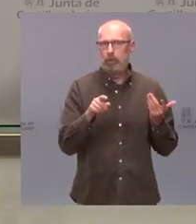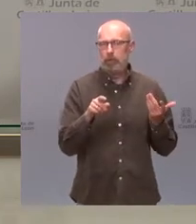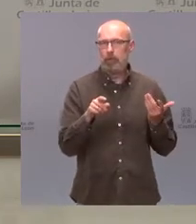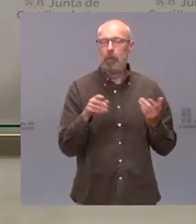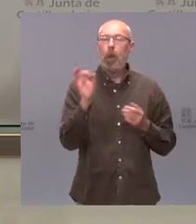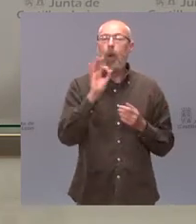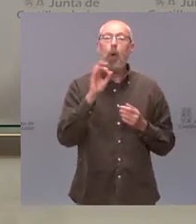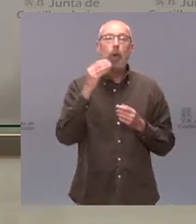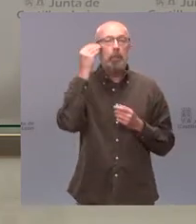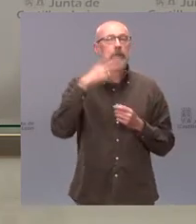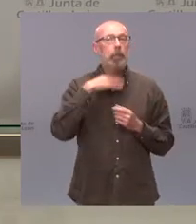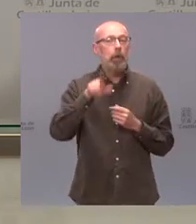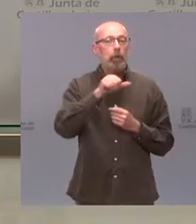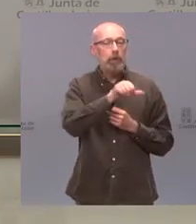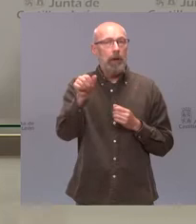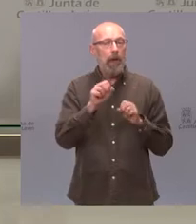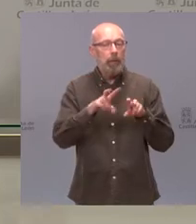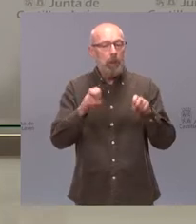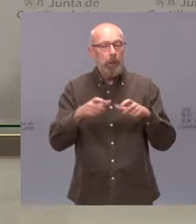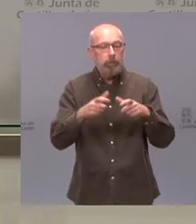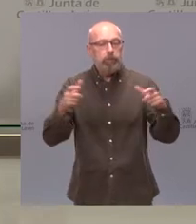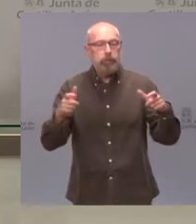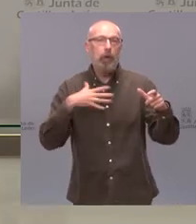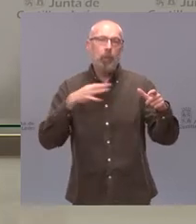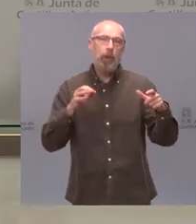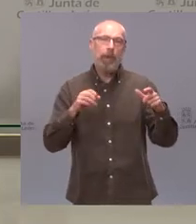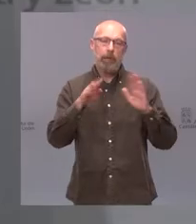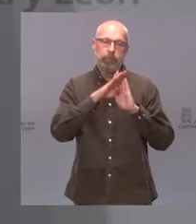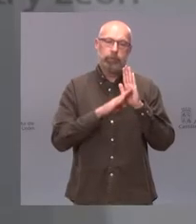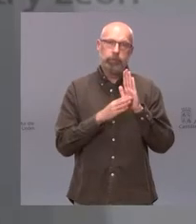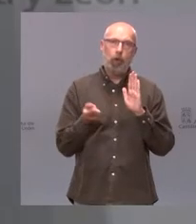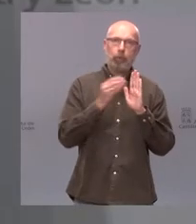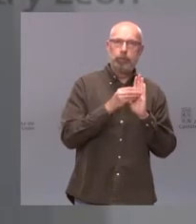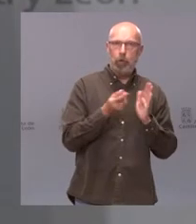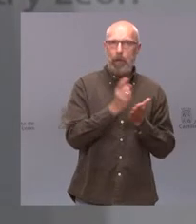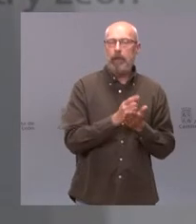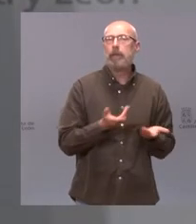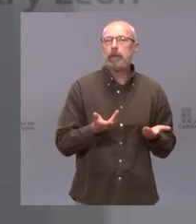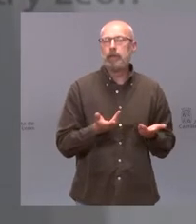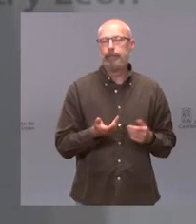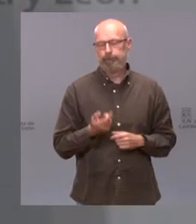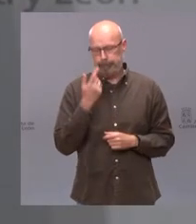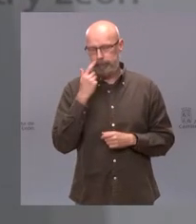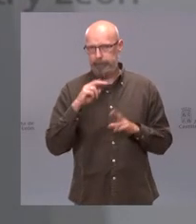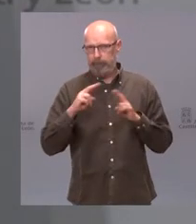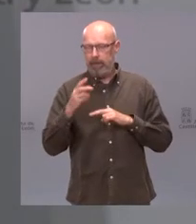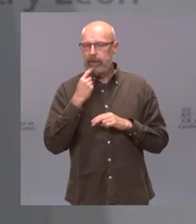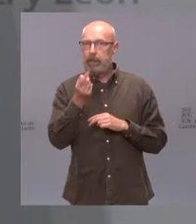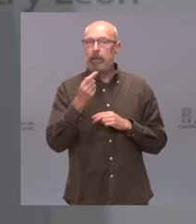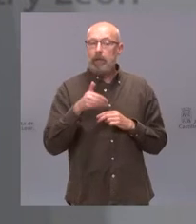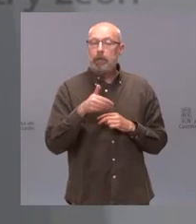que la semana que viene la cosa empeore y haya que retroceder en algo? Bueno, es decir, la cosa puede empeorar. Es